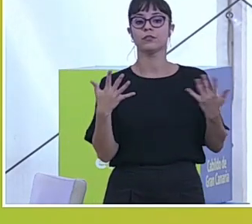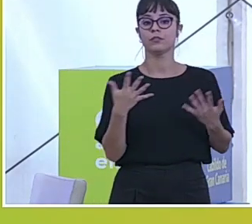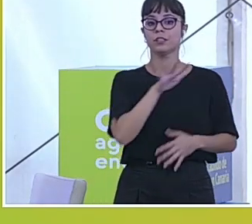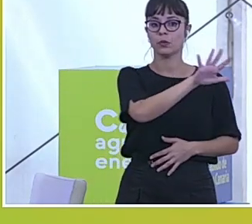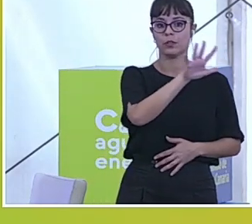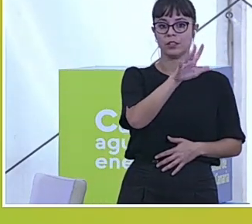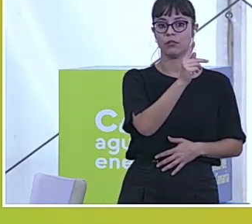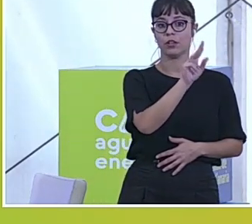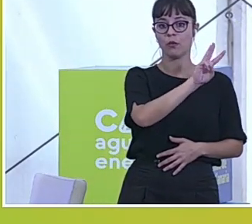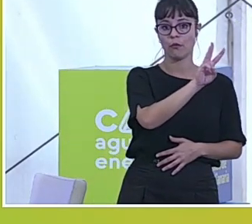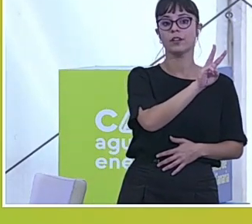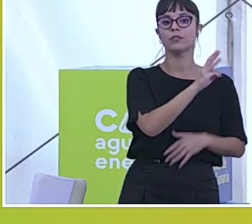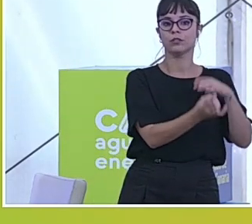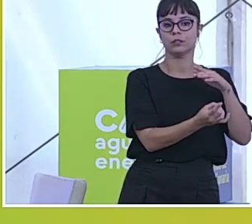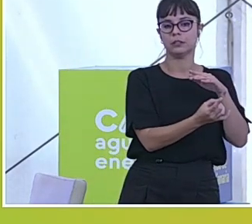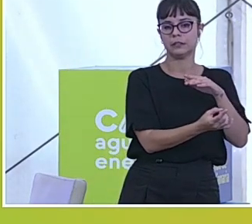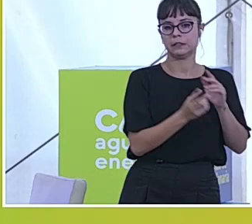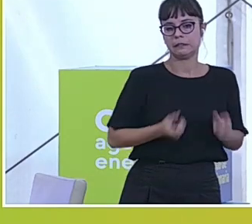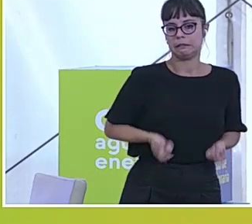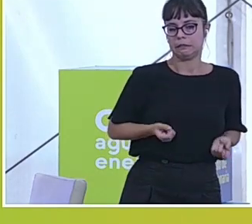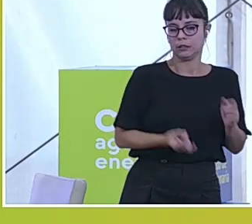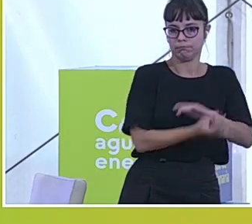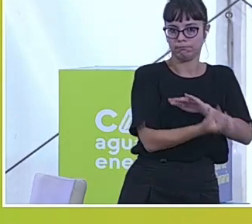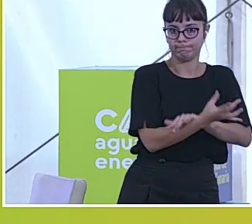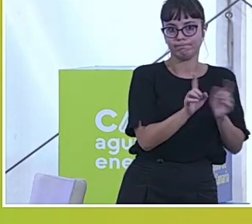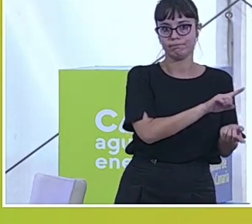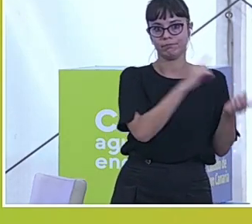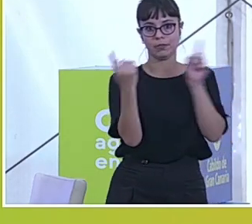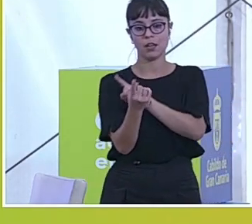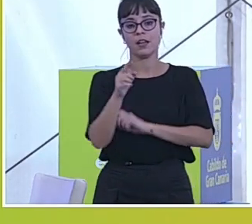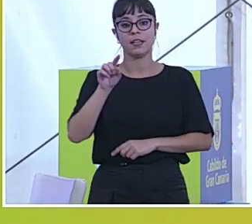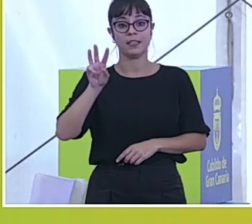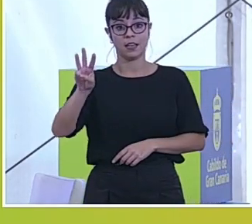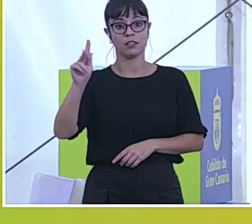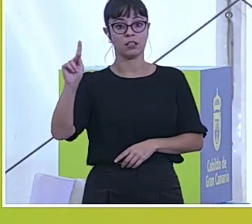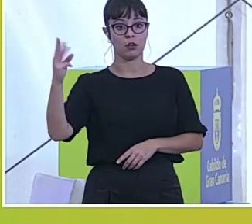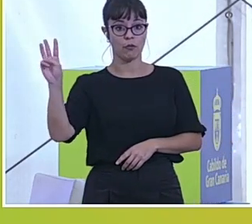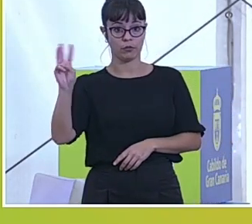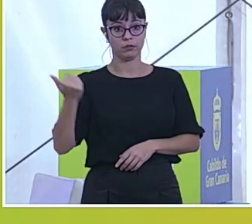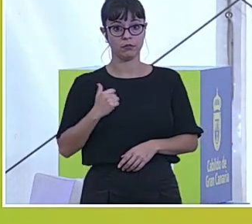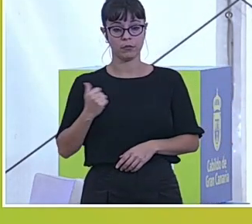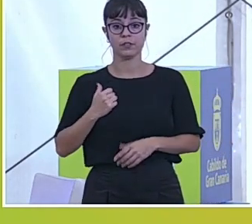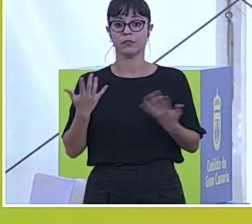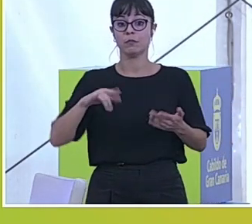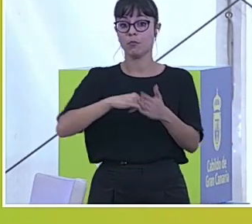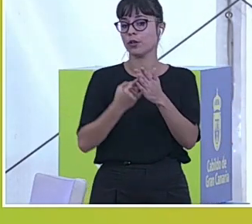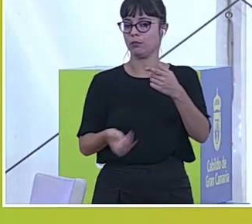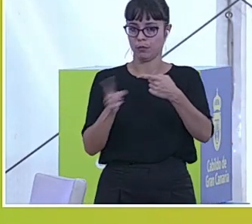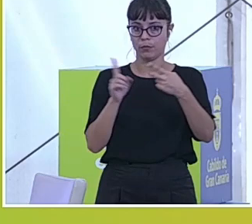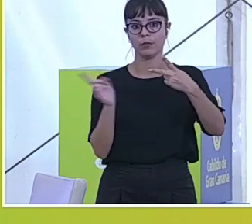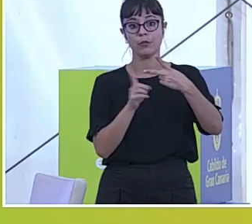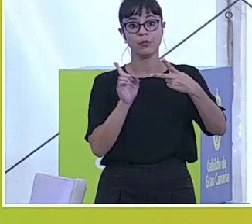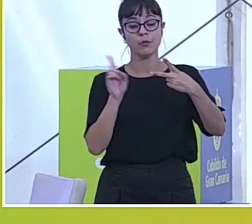era lo que se recuperaba en este caso, ¿vale? Entonces, este fue el primer proyecto, uno de los primeros proyectos que se planteó. El segundo proyecto que se